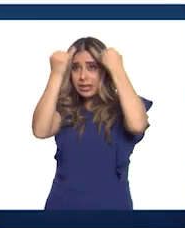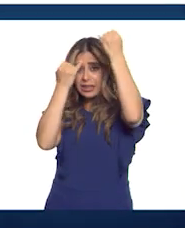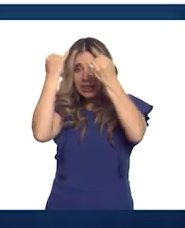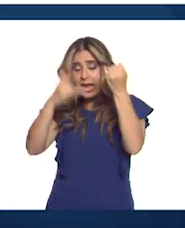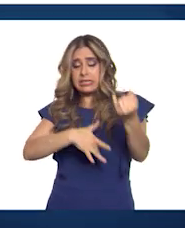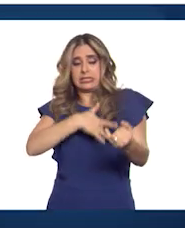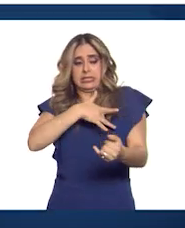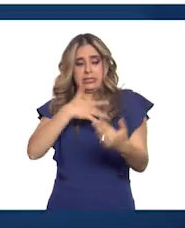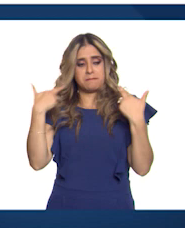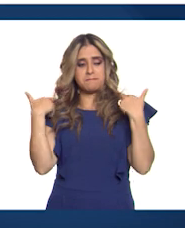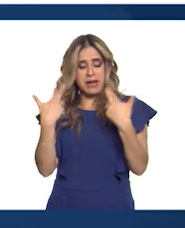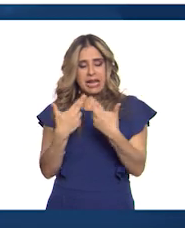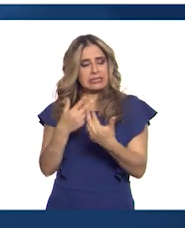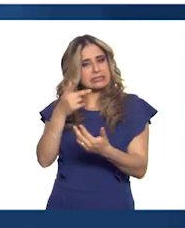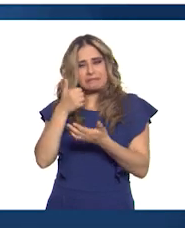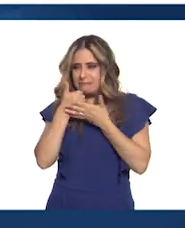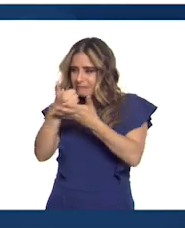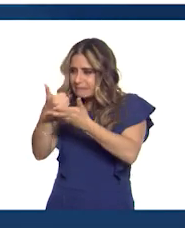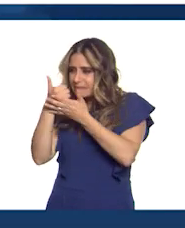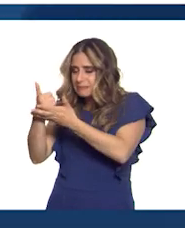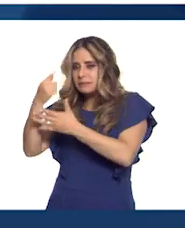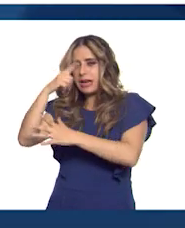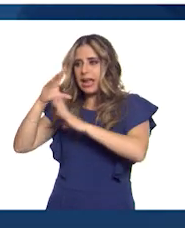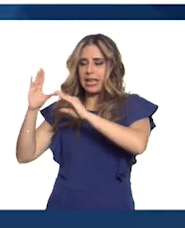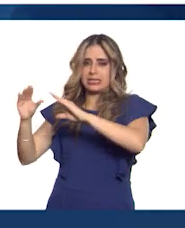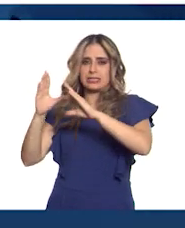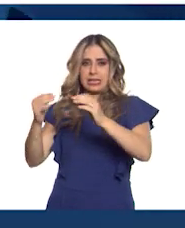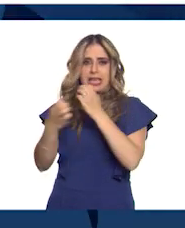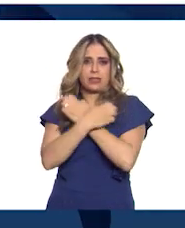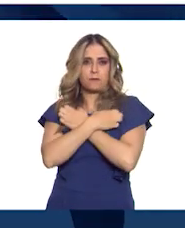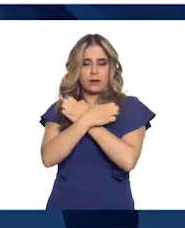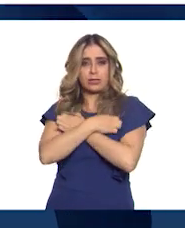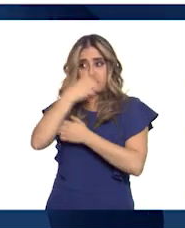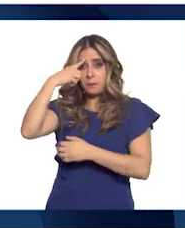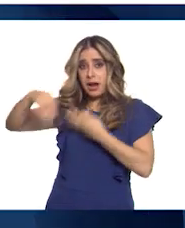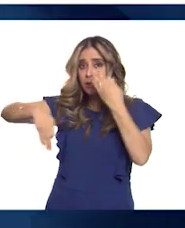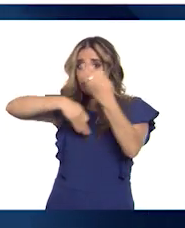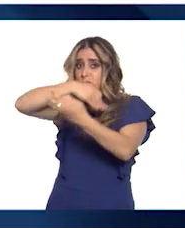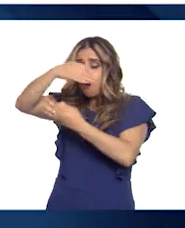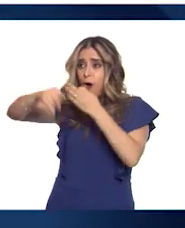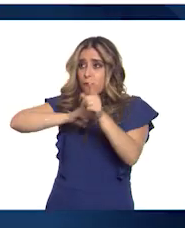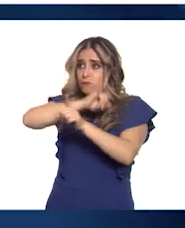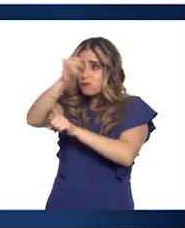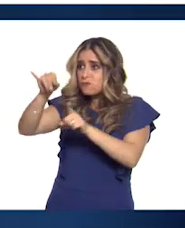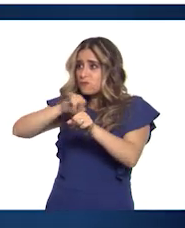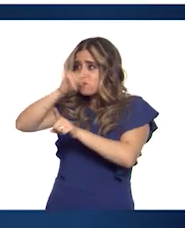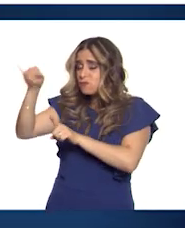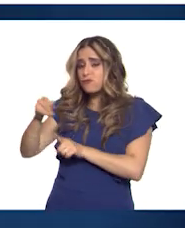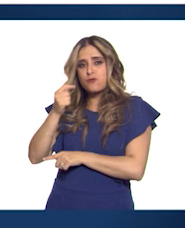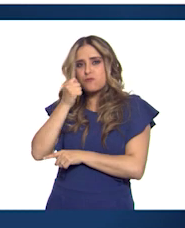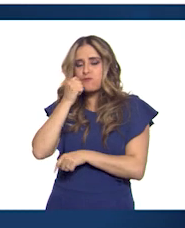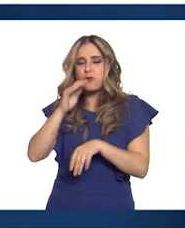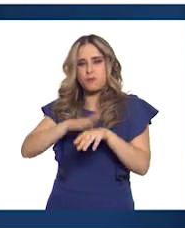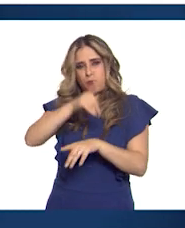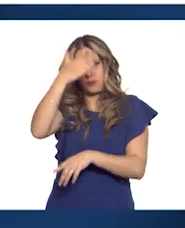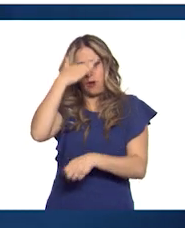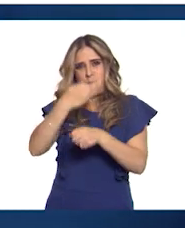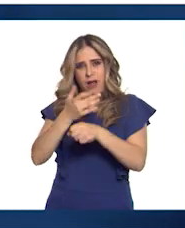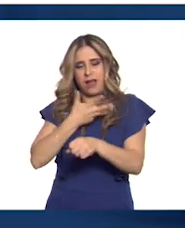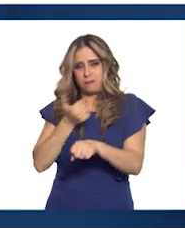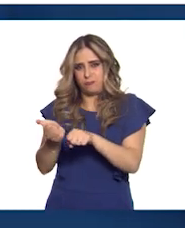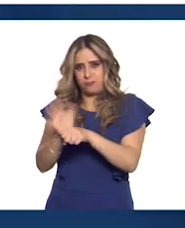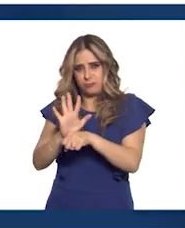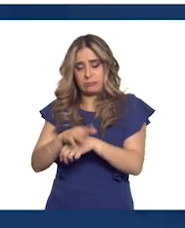vocación y compromiso para lograr llevar la educación a todos los rincones del país ante esta situación que enfrentamos. Y quiero